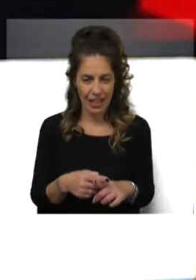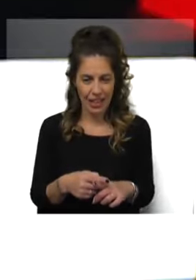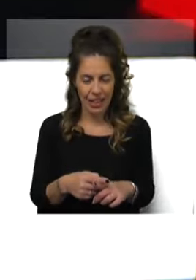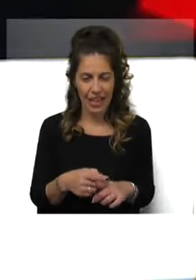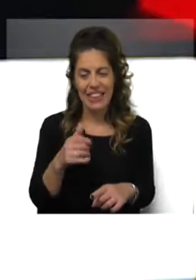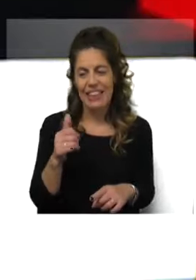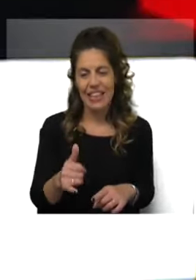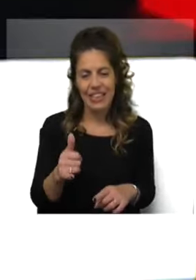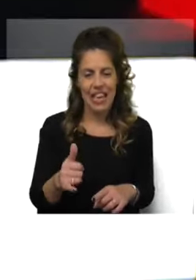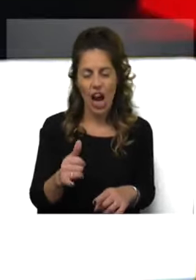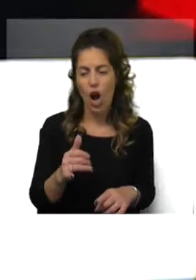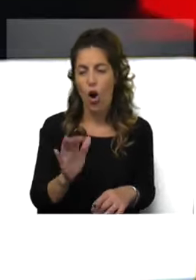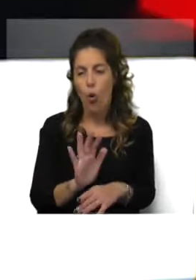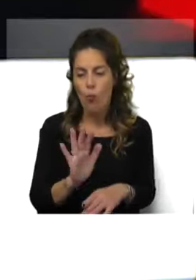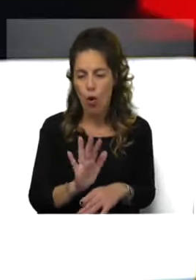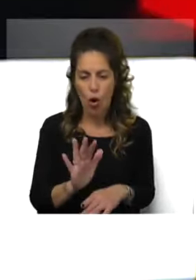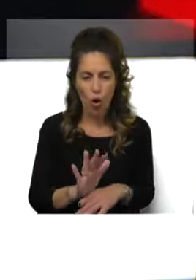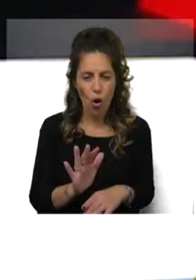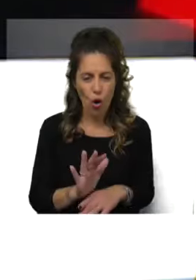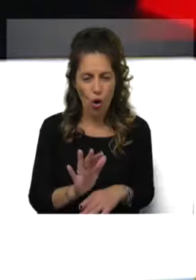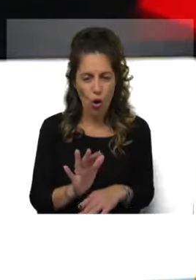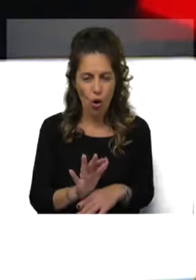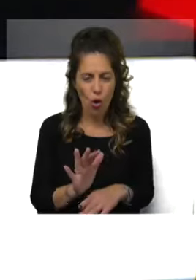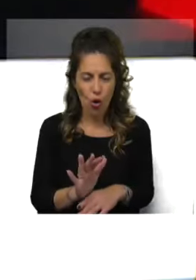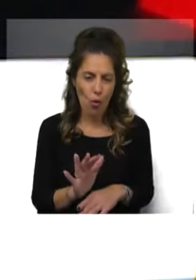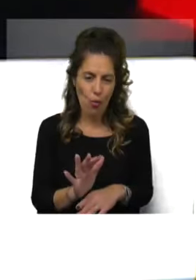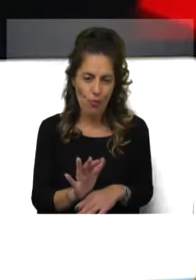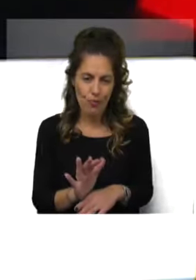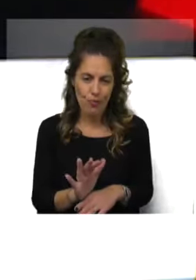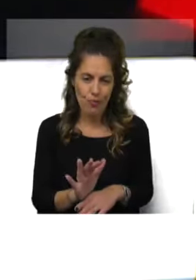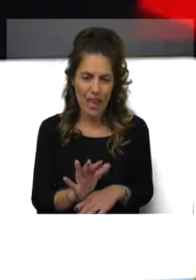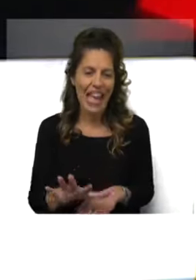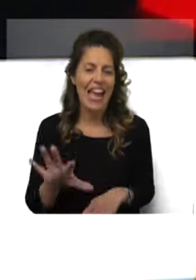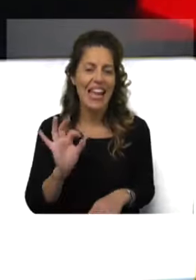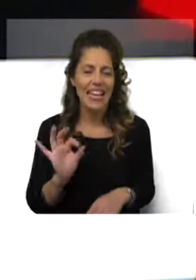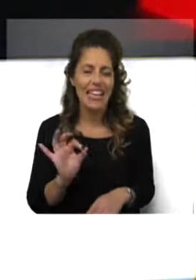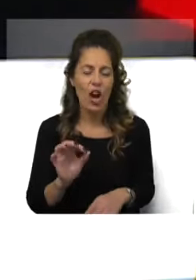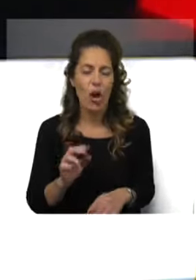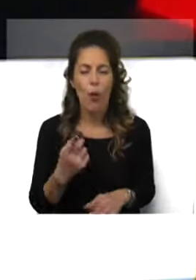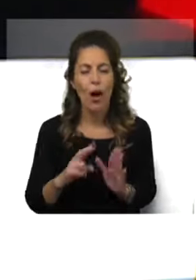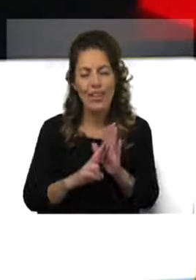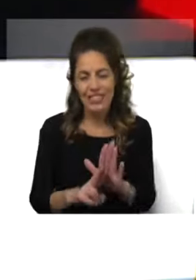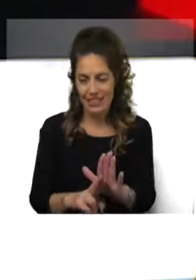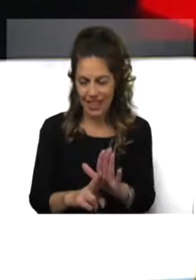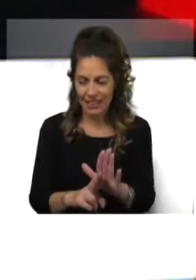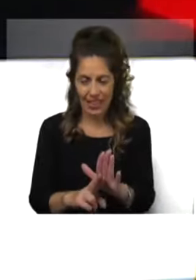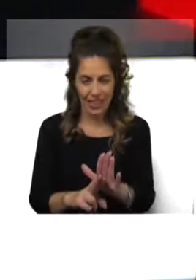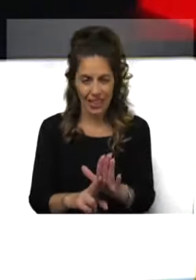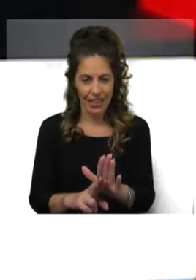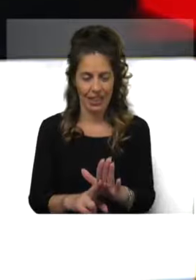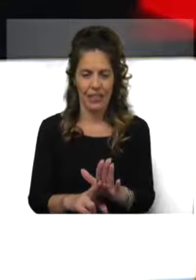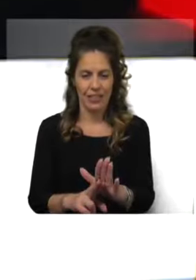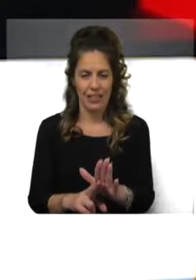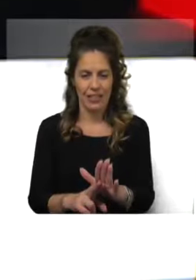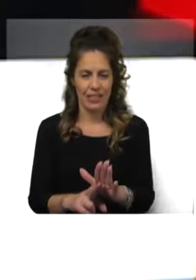Como eran como el el la Digamos elegían como el representante o Vocero no de eh